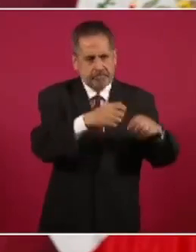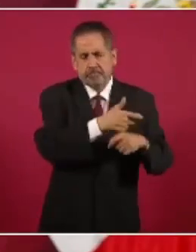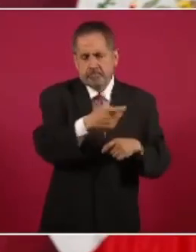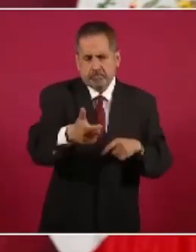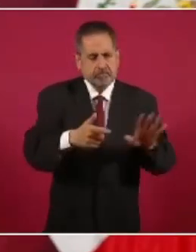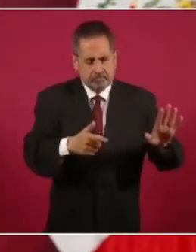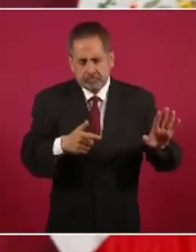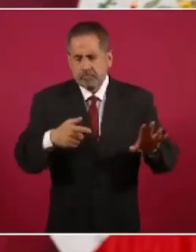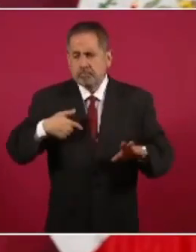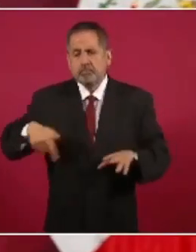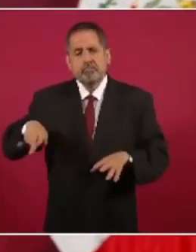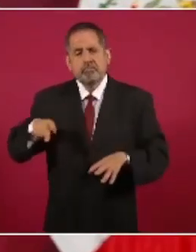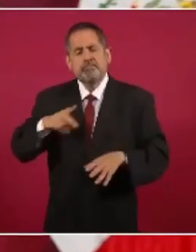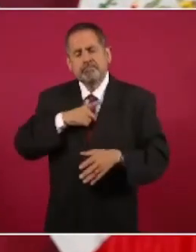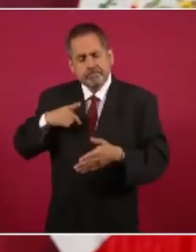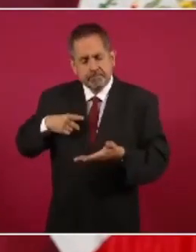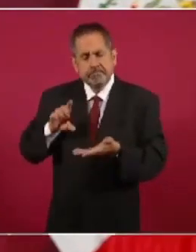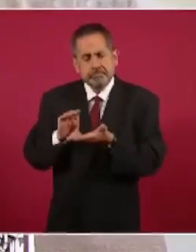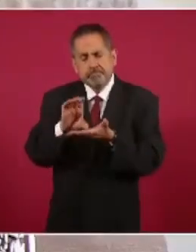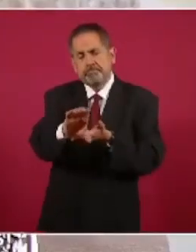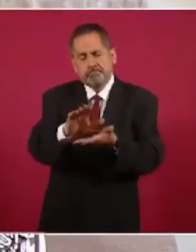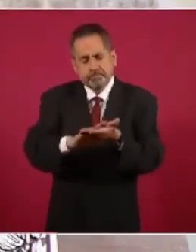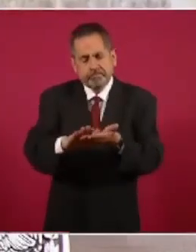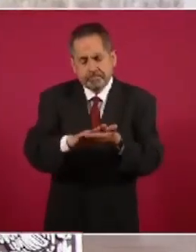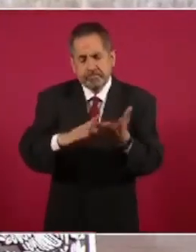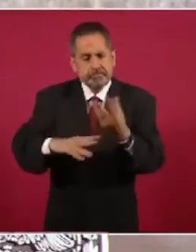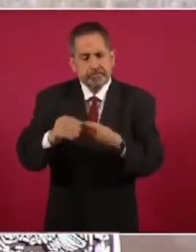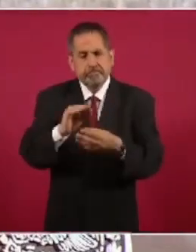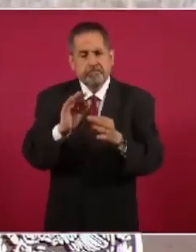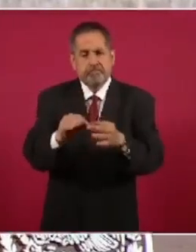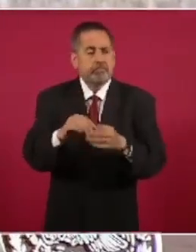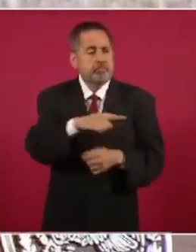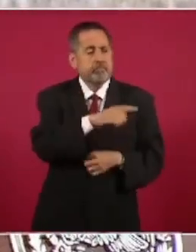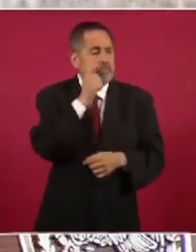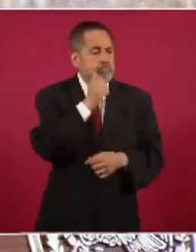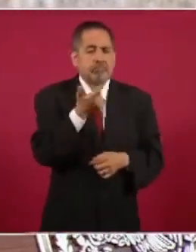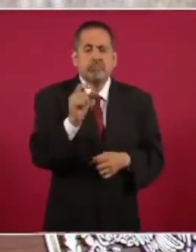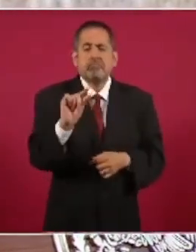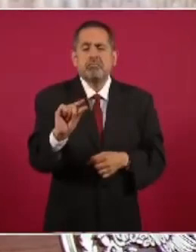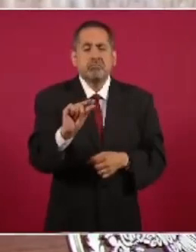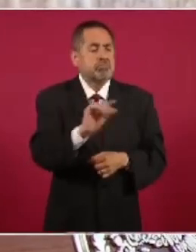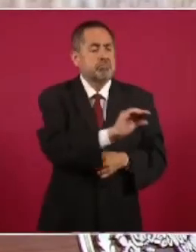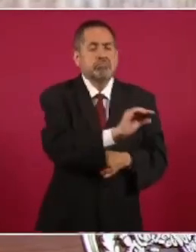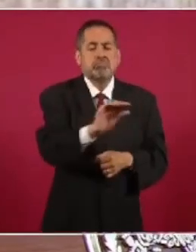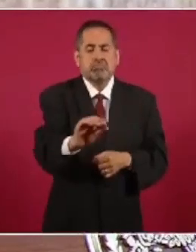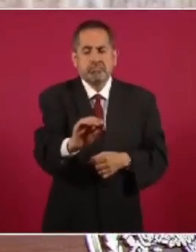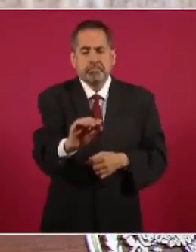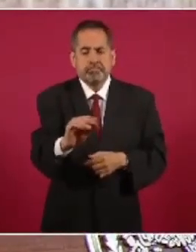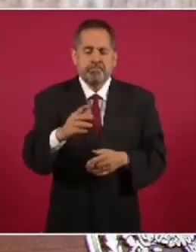entrega, pero suele ser muy poco.